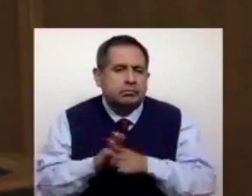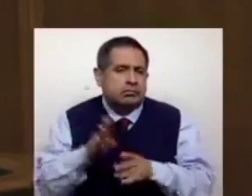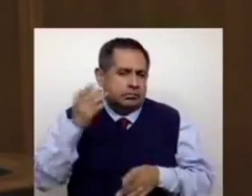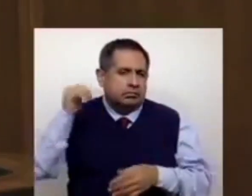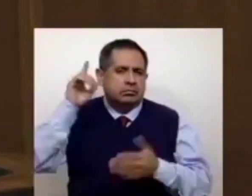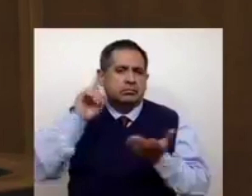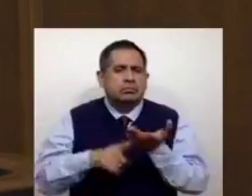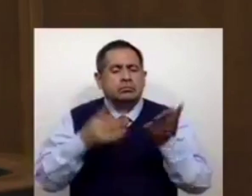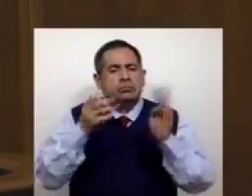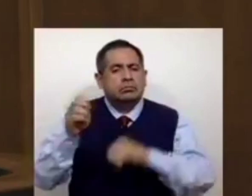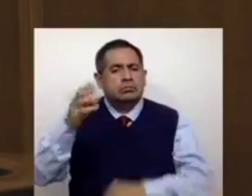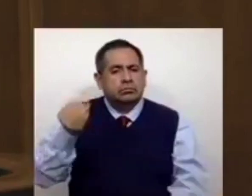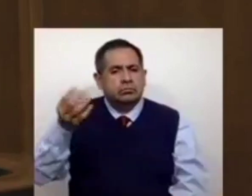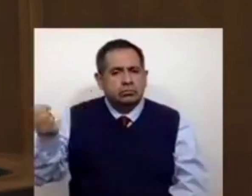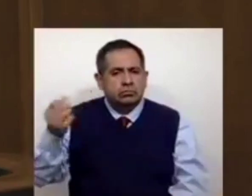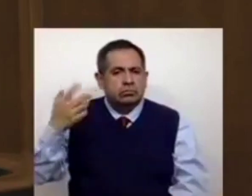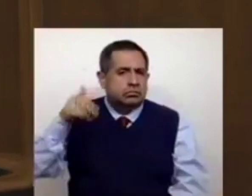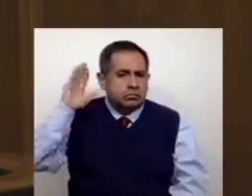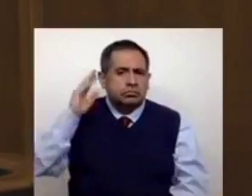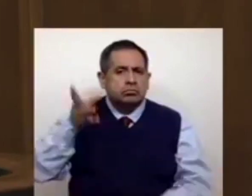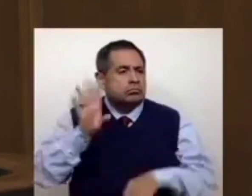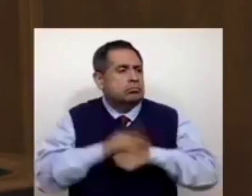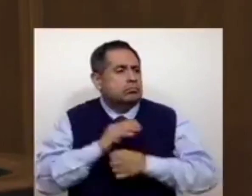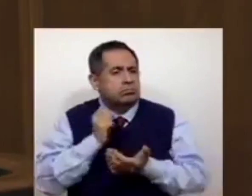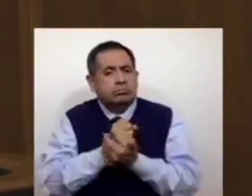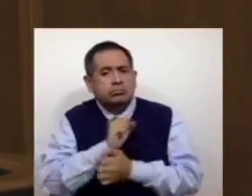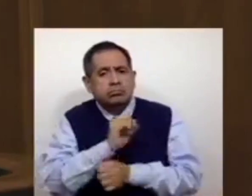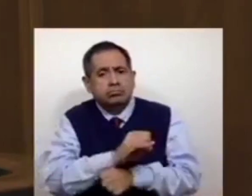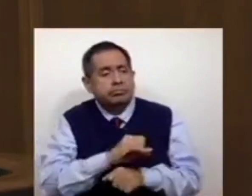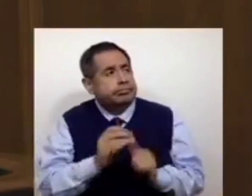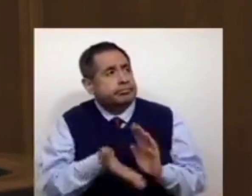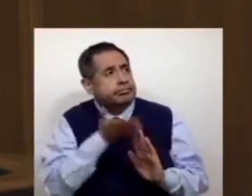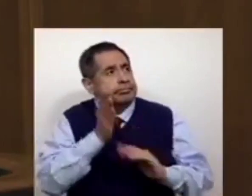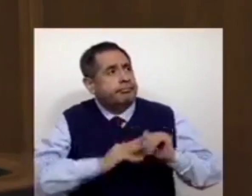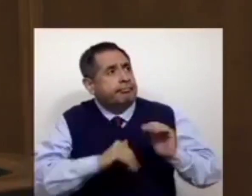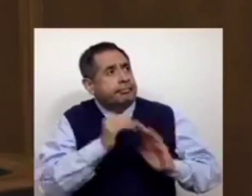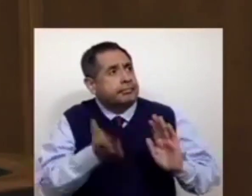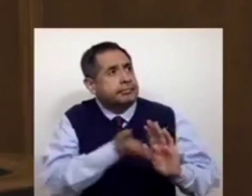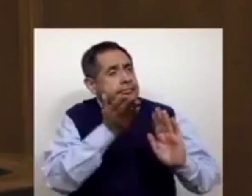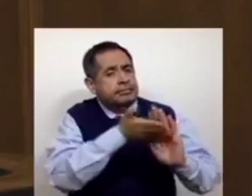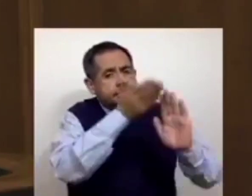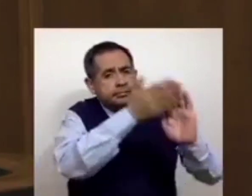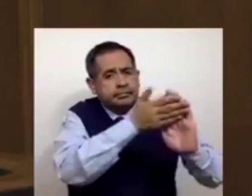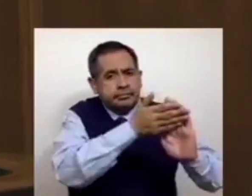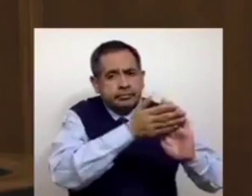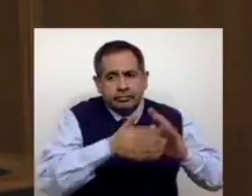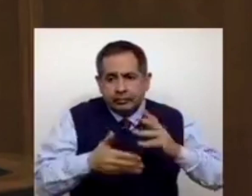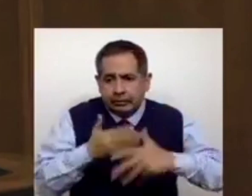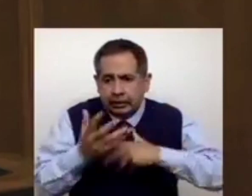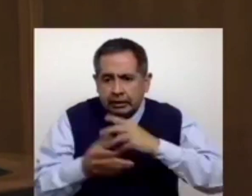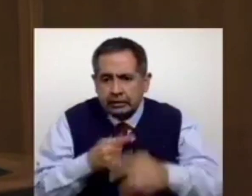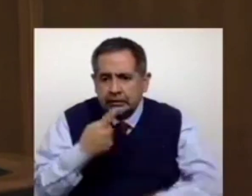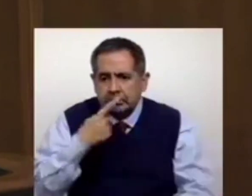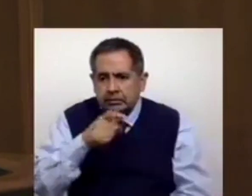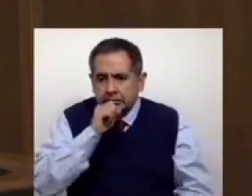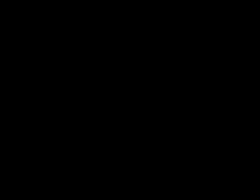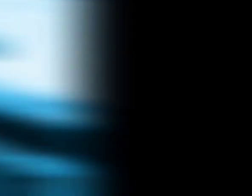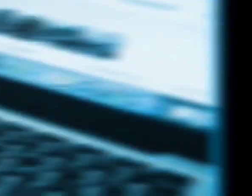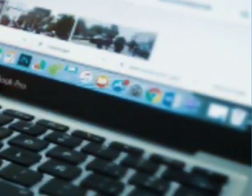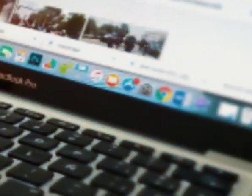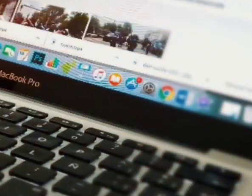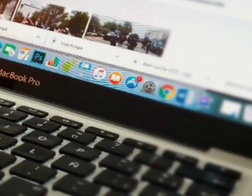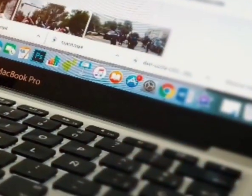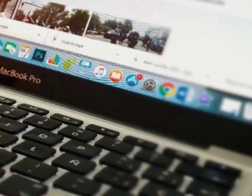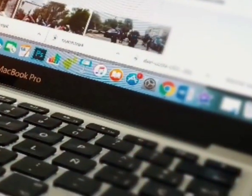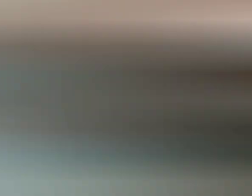1999, cuando autorizaron la construcción del conjunto urbano, y por lo tanto implica revocar sus propios acuerdos.